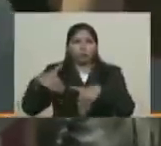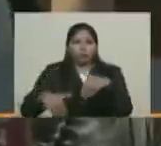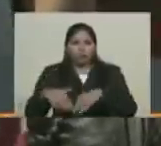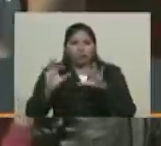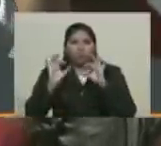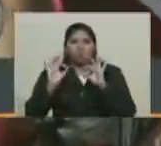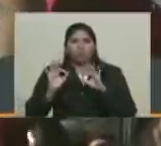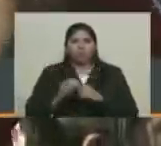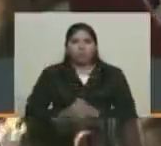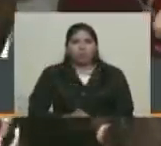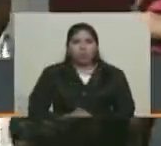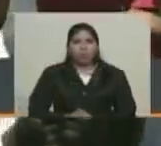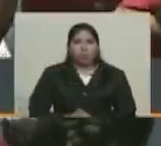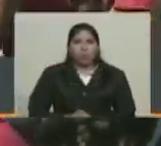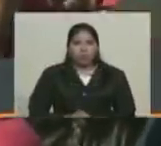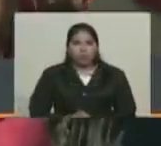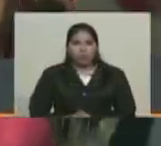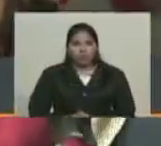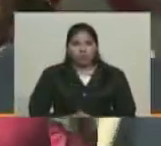electoral.